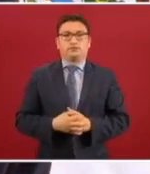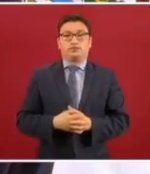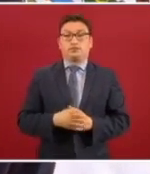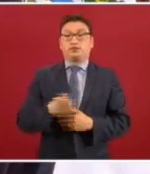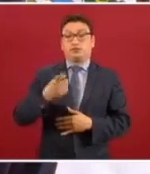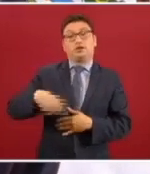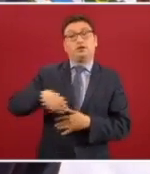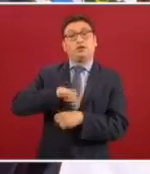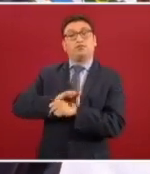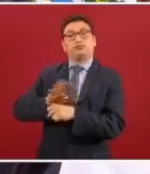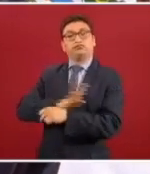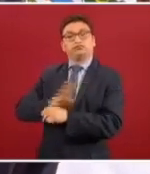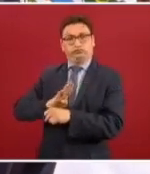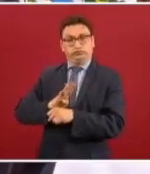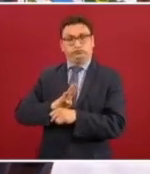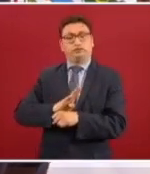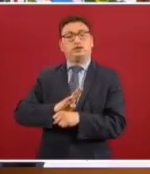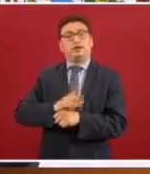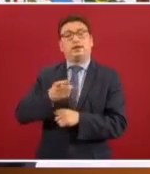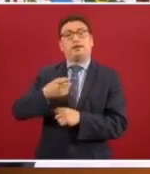beneficio de